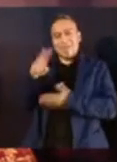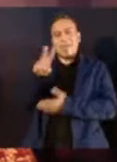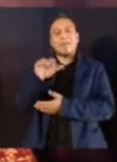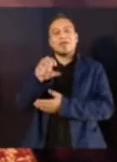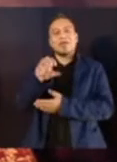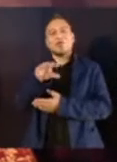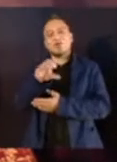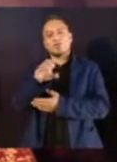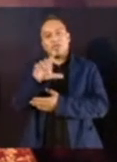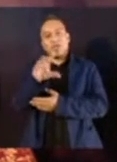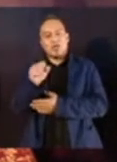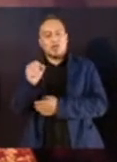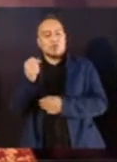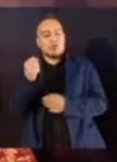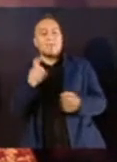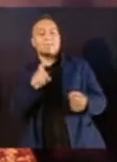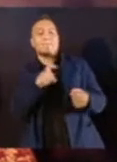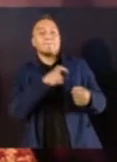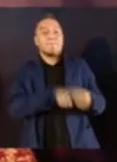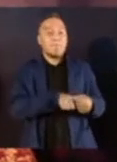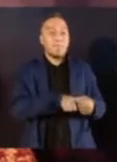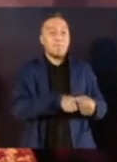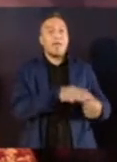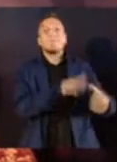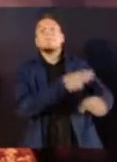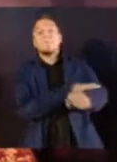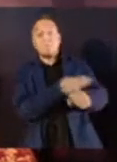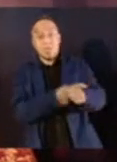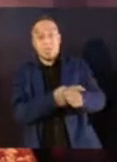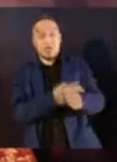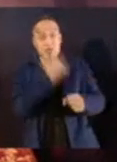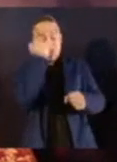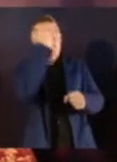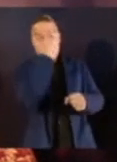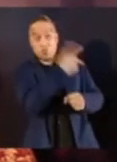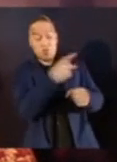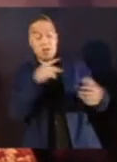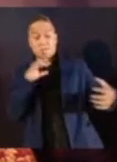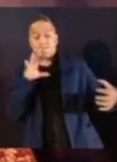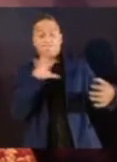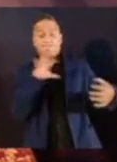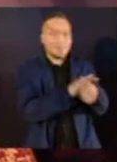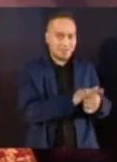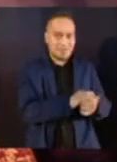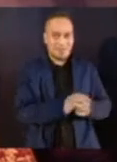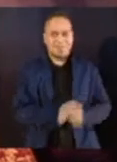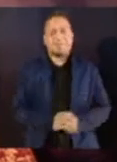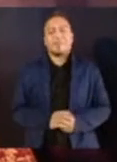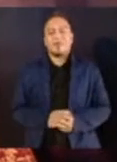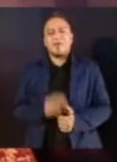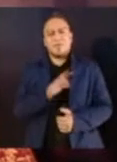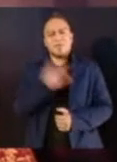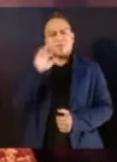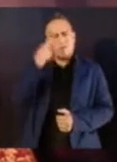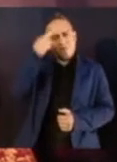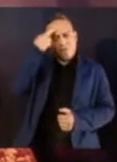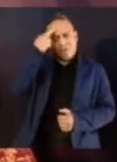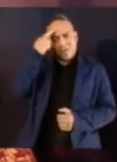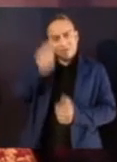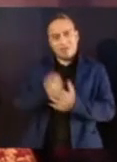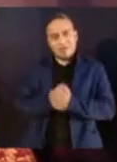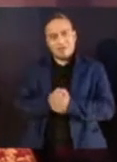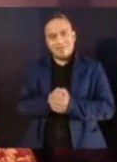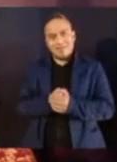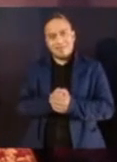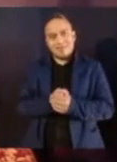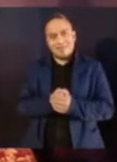como suele recordarlo el actual presidente de la República, fue de los muy pocos intelectuales que se unieron